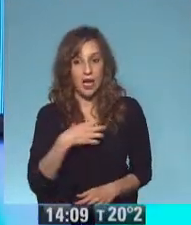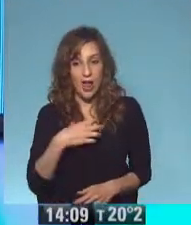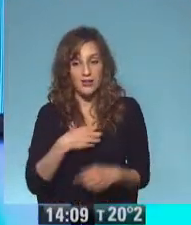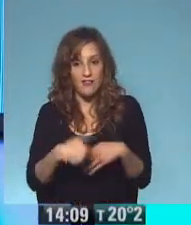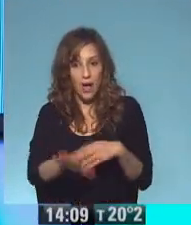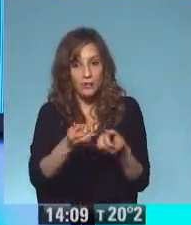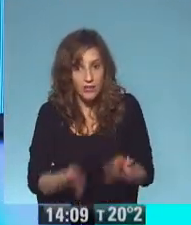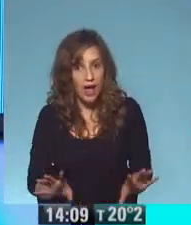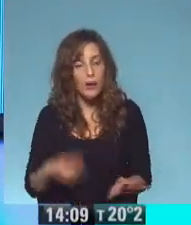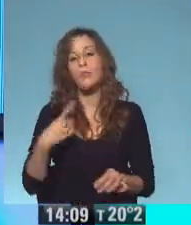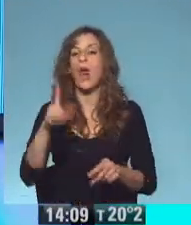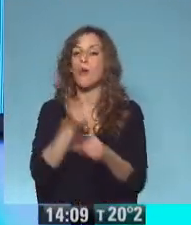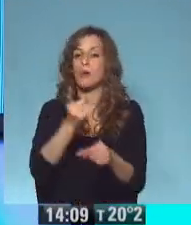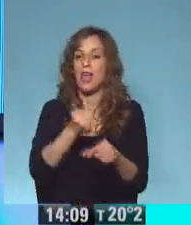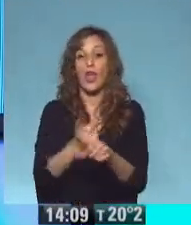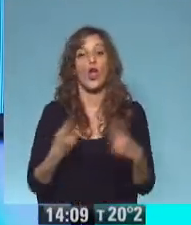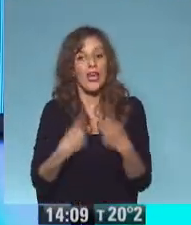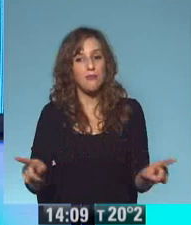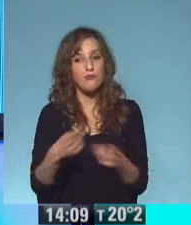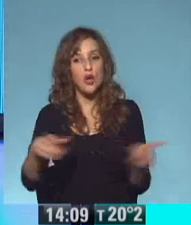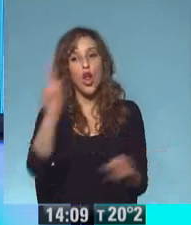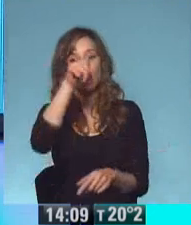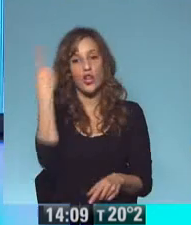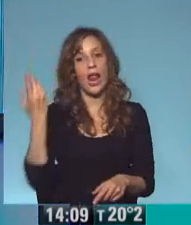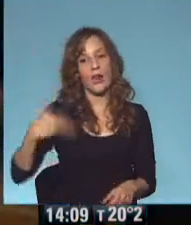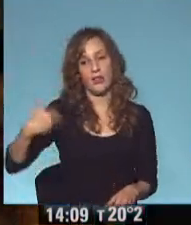primero escuchamos el himno nacional. Como cuando estamos en la escuela.